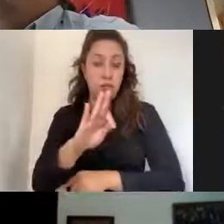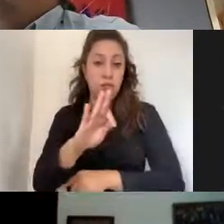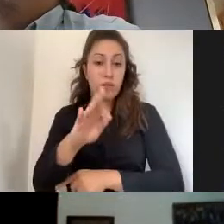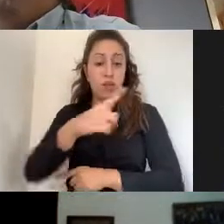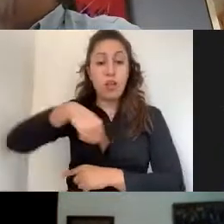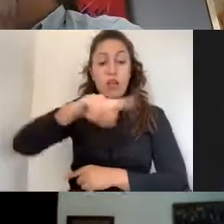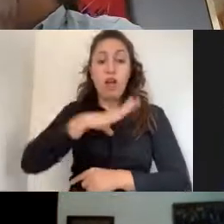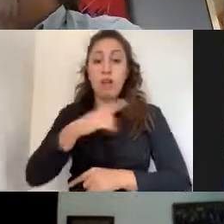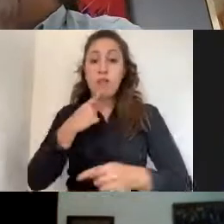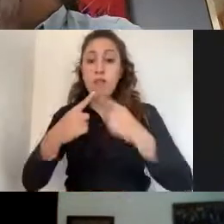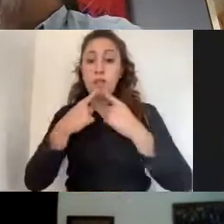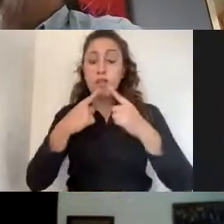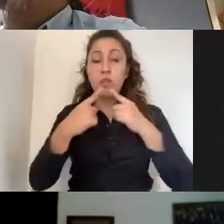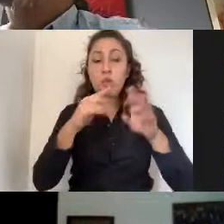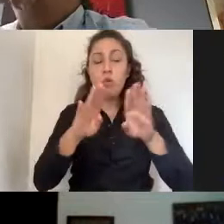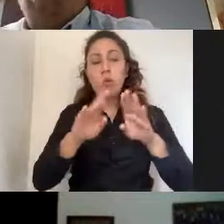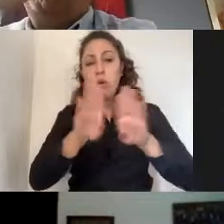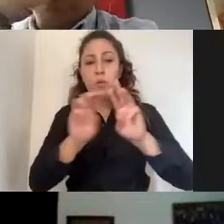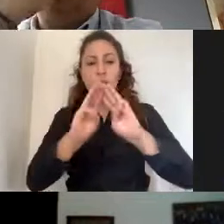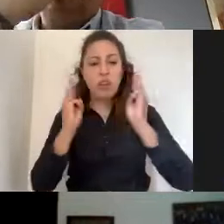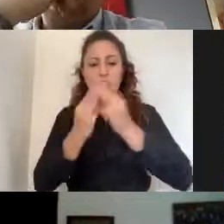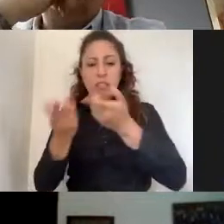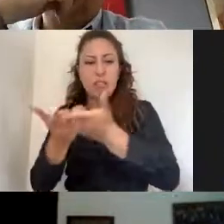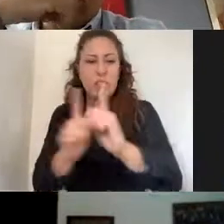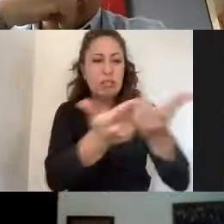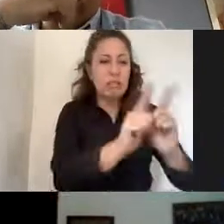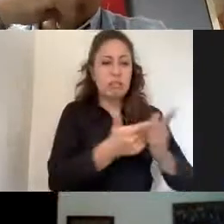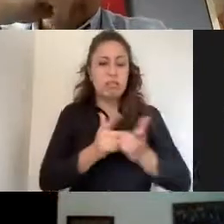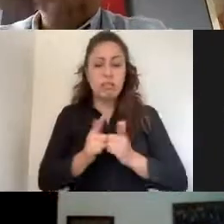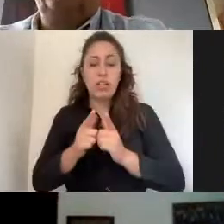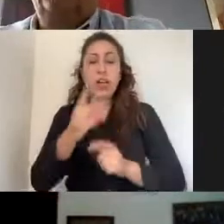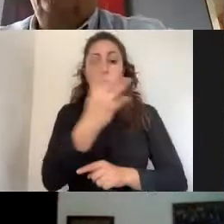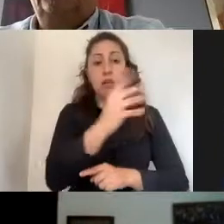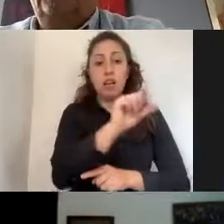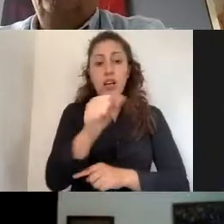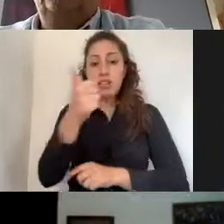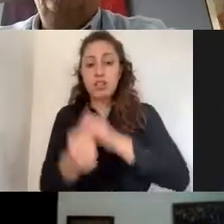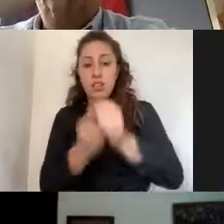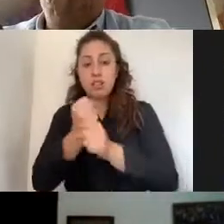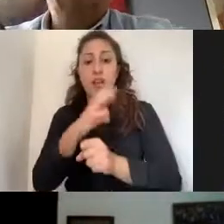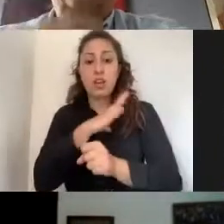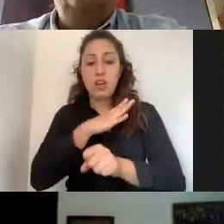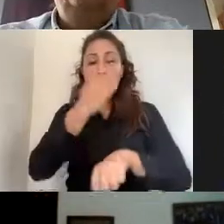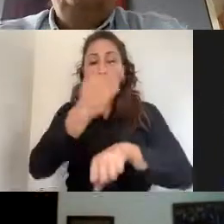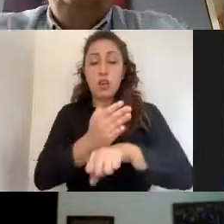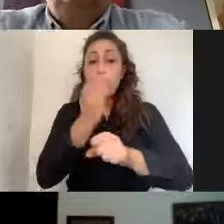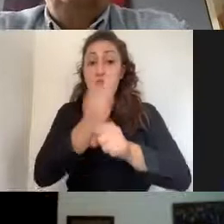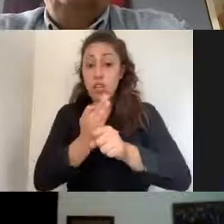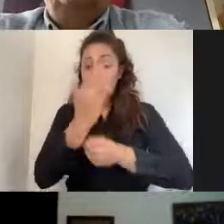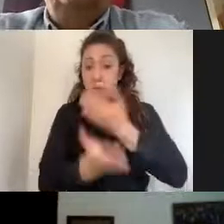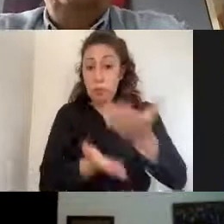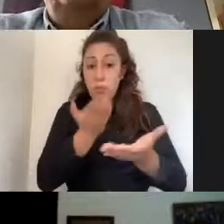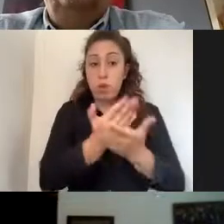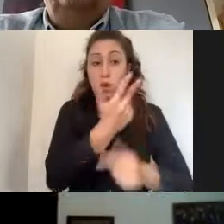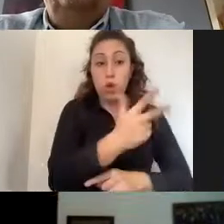el Código Penal de la Ciudad de México tenía de 4 a 6 años, me parece, y se está proponiendo de 8